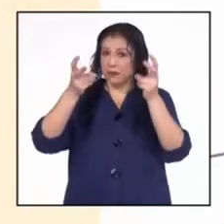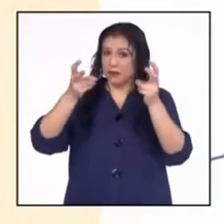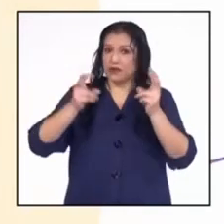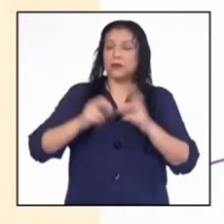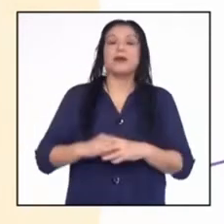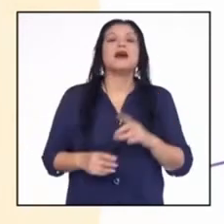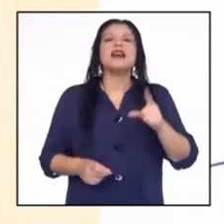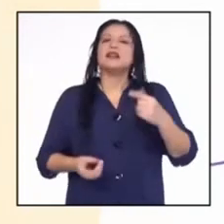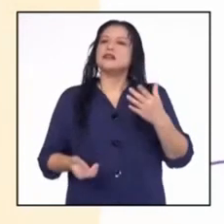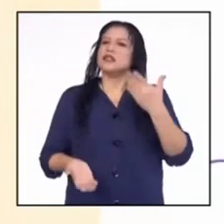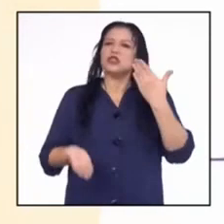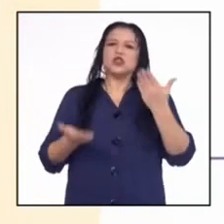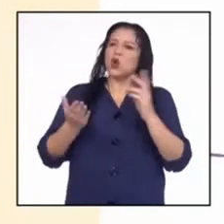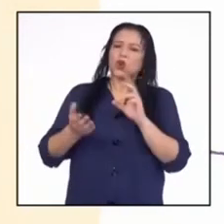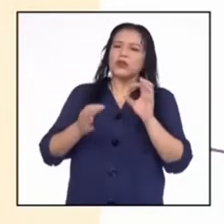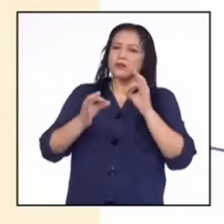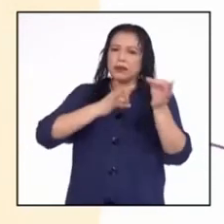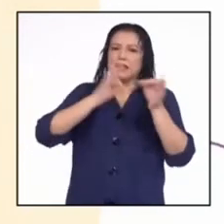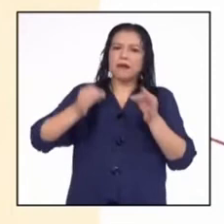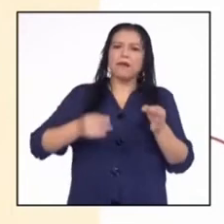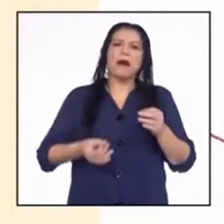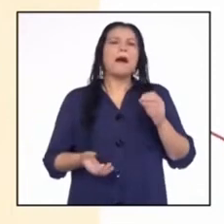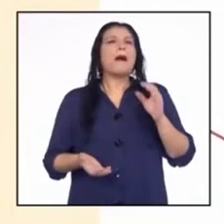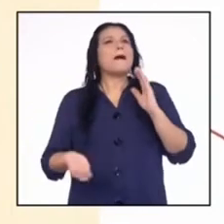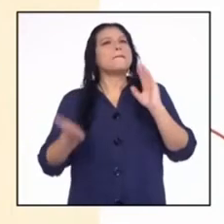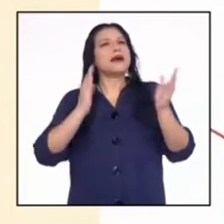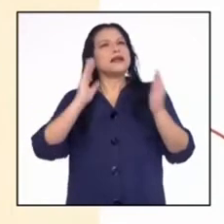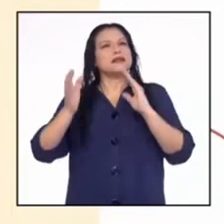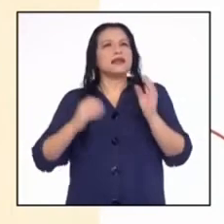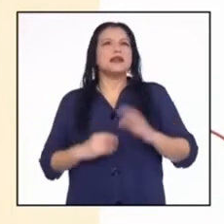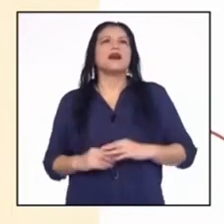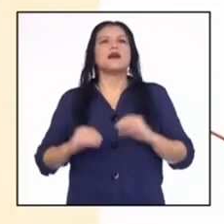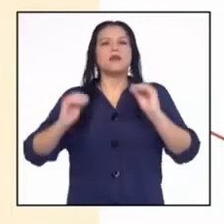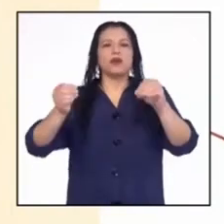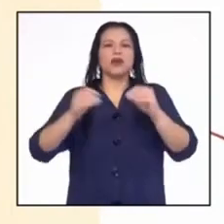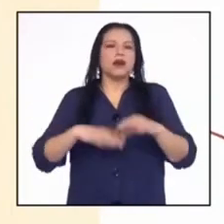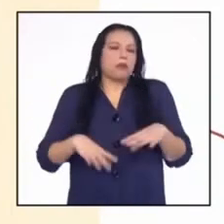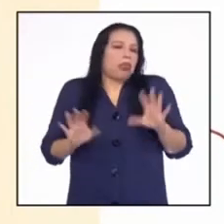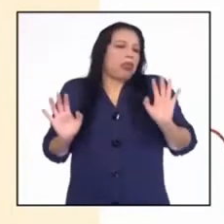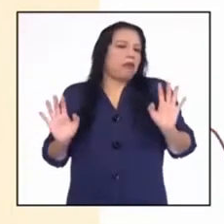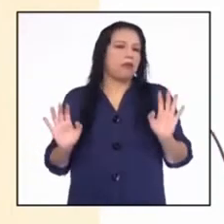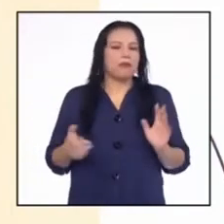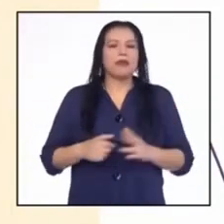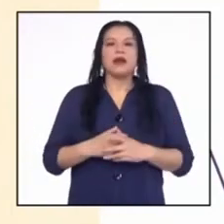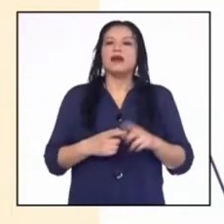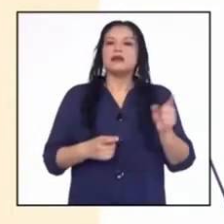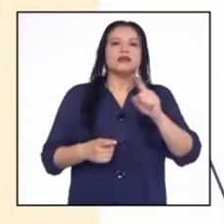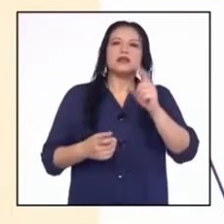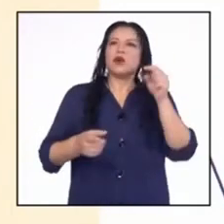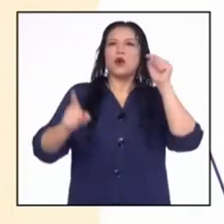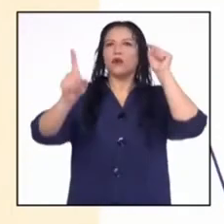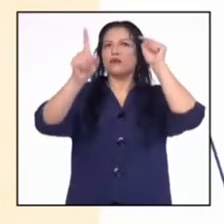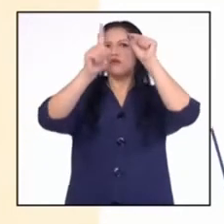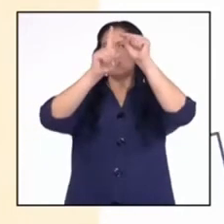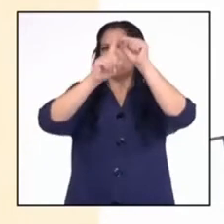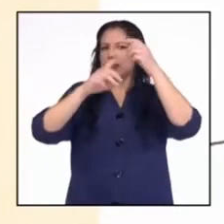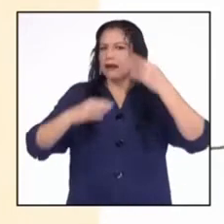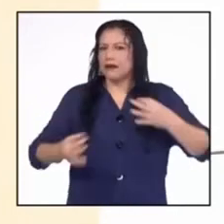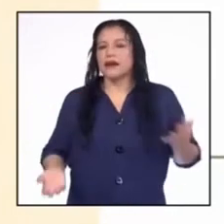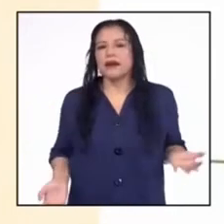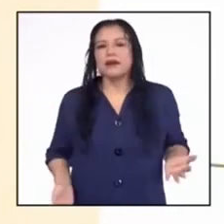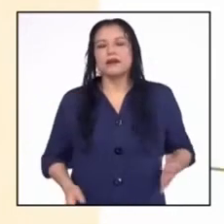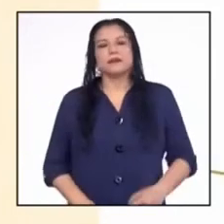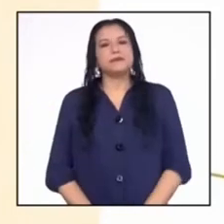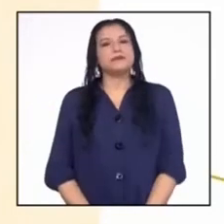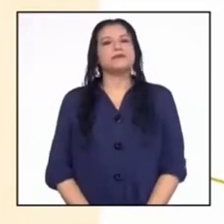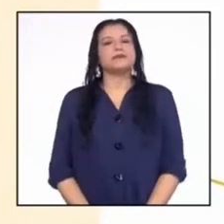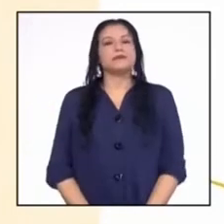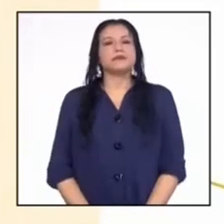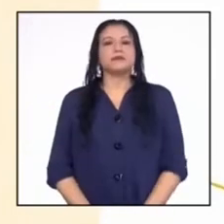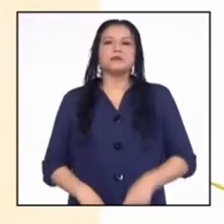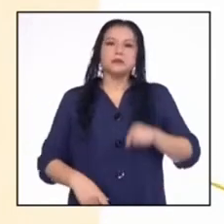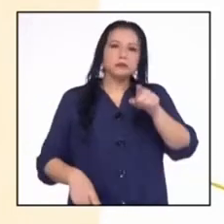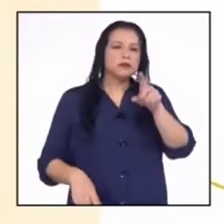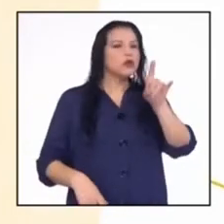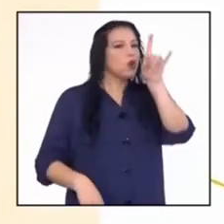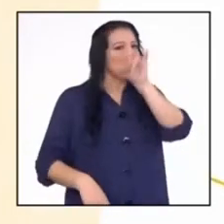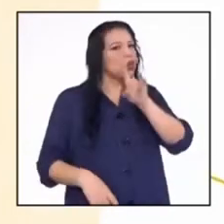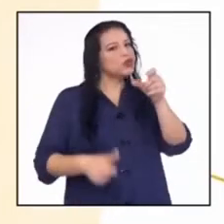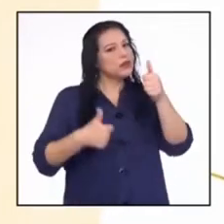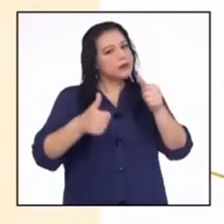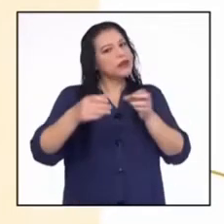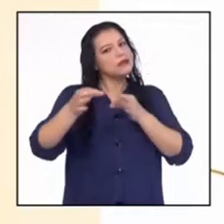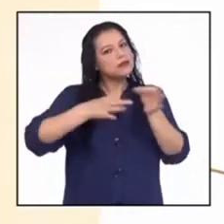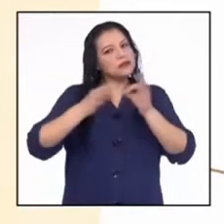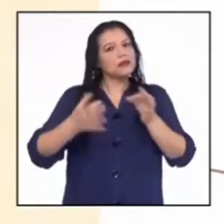hacía, parecería que estaba poniéndolo por ponerlo, pero sin ninguna intención real. Usas bien los argumentos